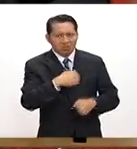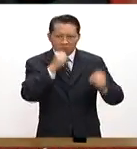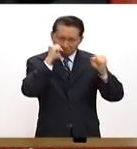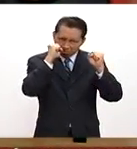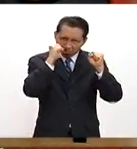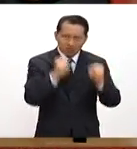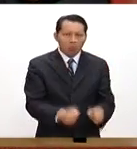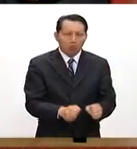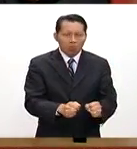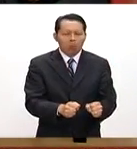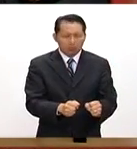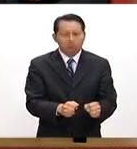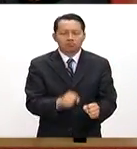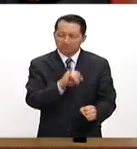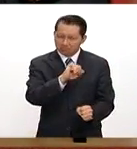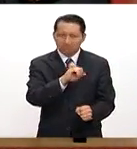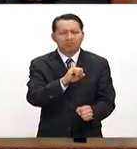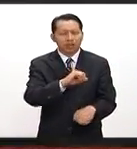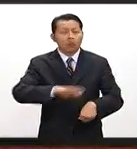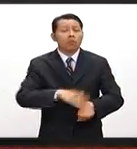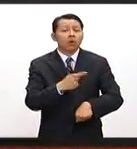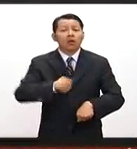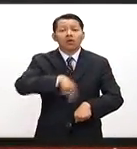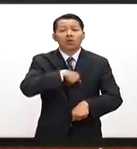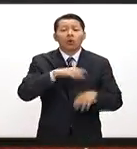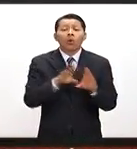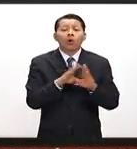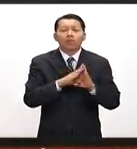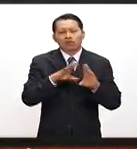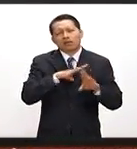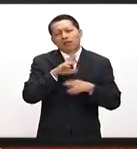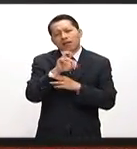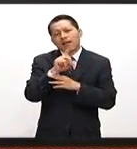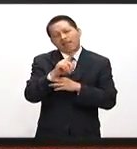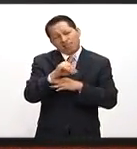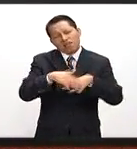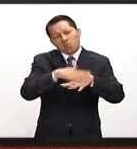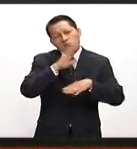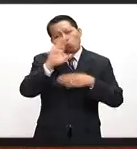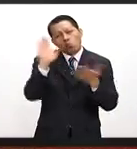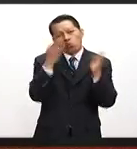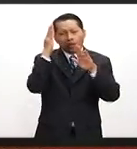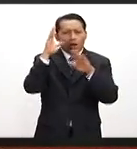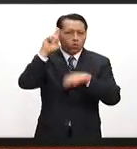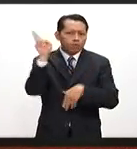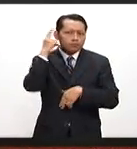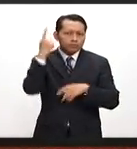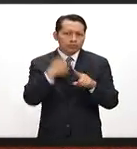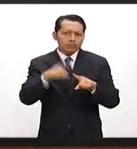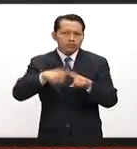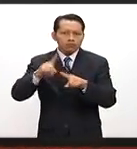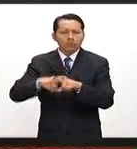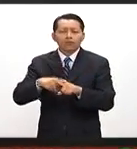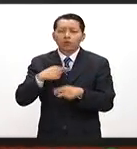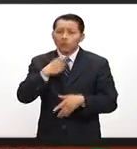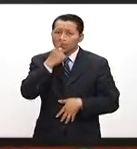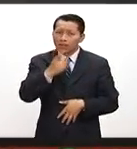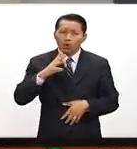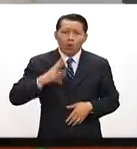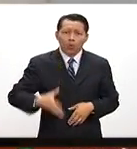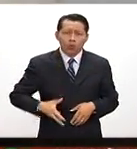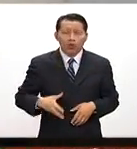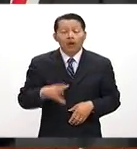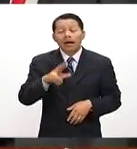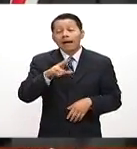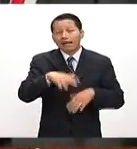Estoy segura. Nosotros pertenecemos a una red mundial de universidades y puedo decirles con muchísimo orgullo que esta red